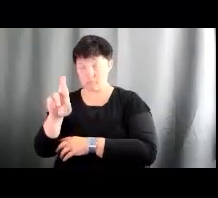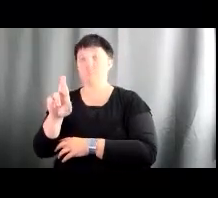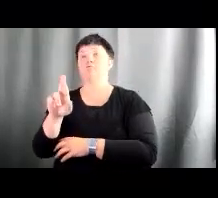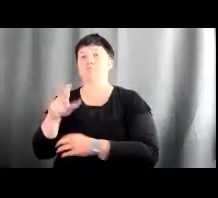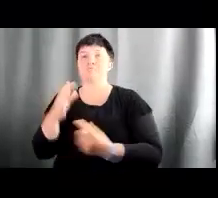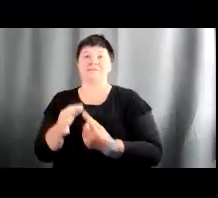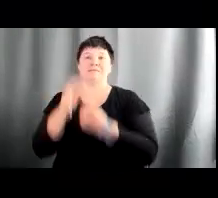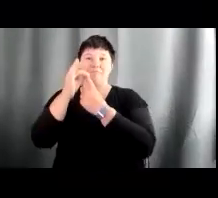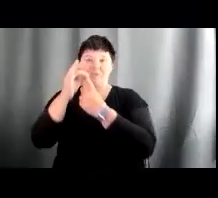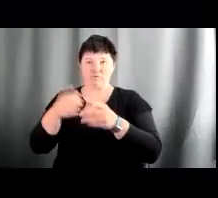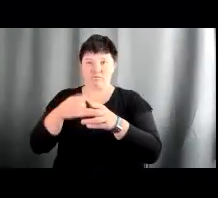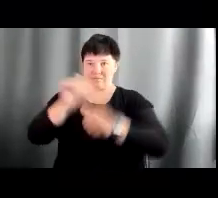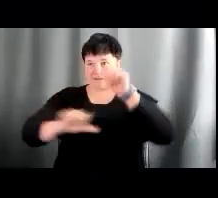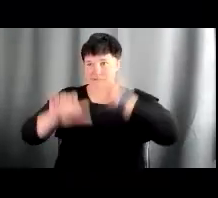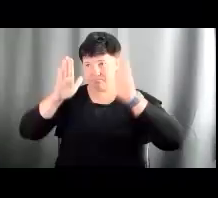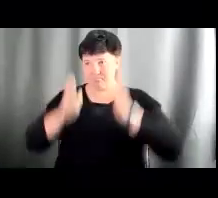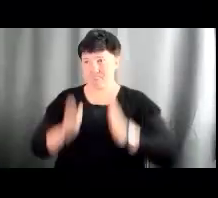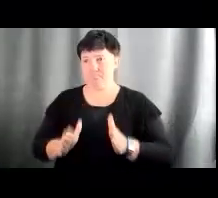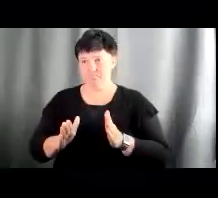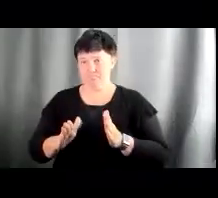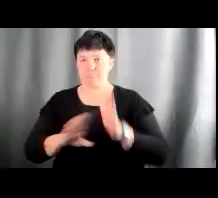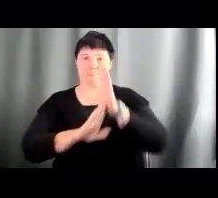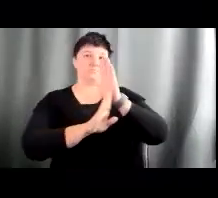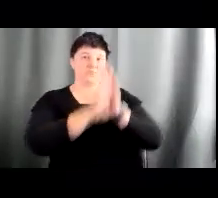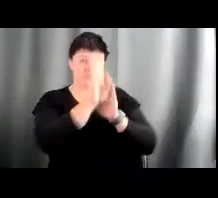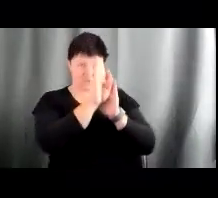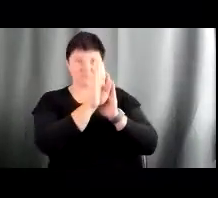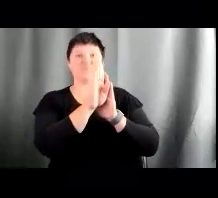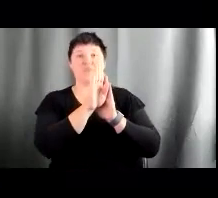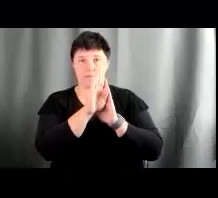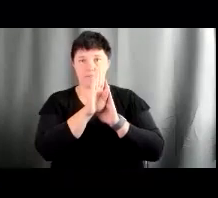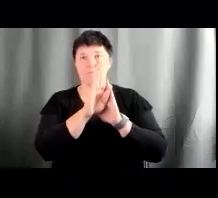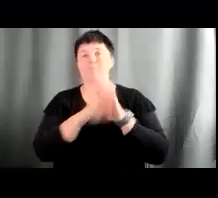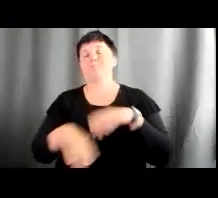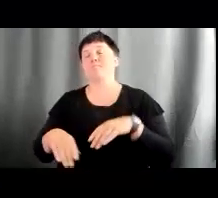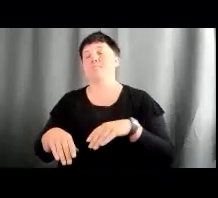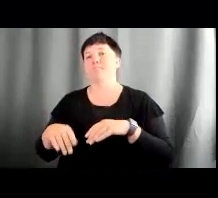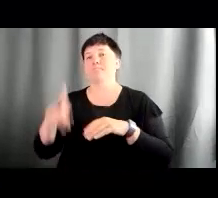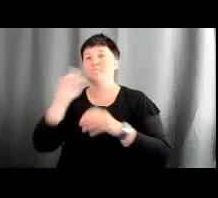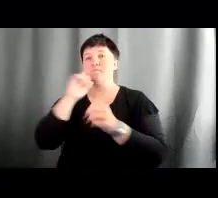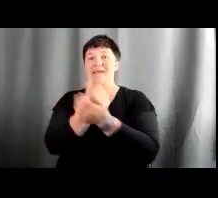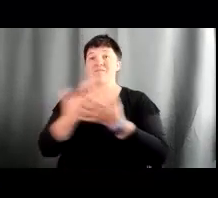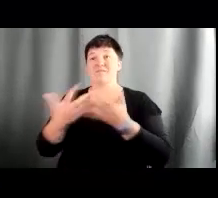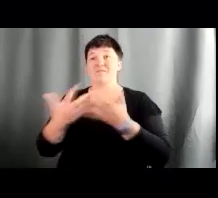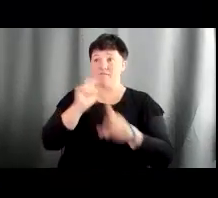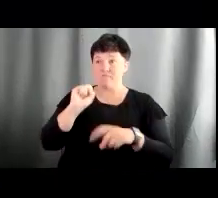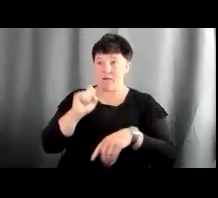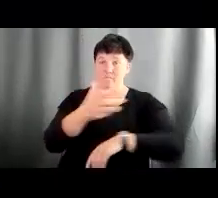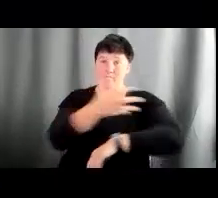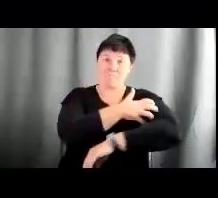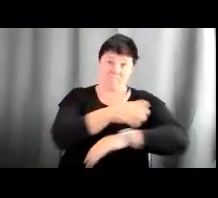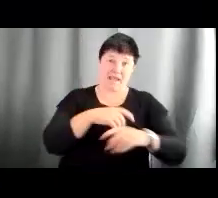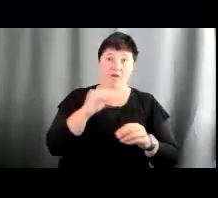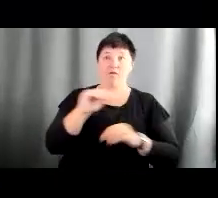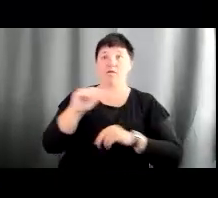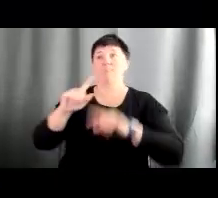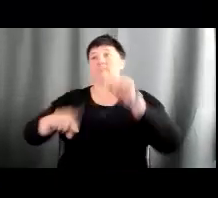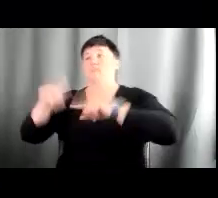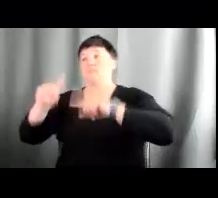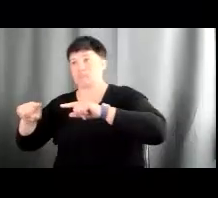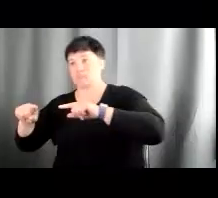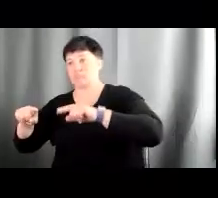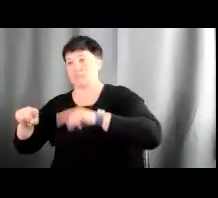de Leidos. Dr. Peter Brim Boucher es un científico geoespacial galardonado que ha diseñado estudios y desarrollado métodos